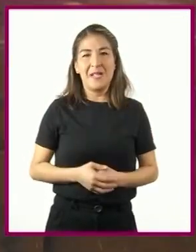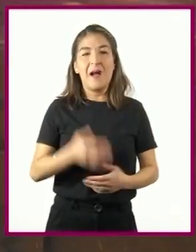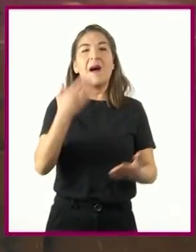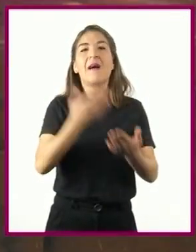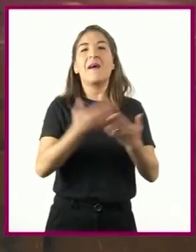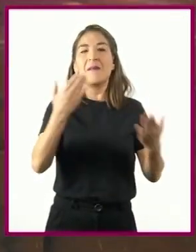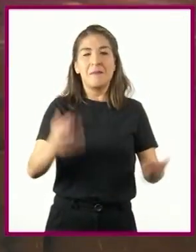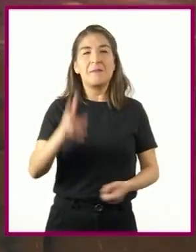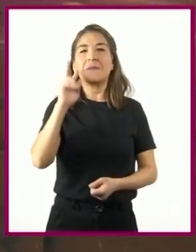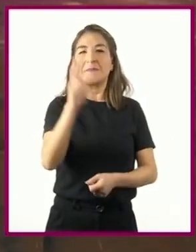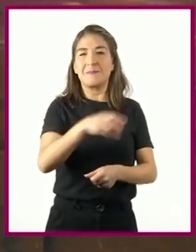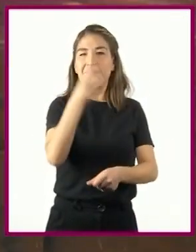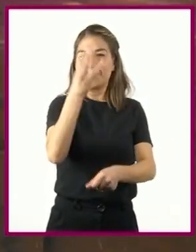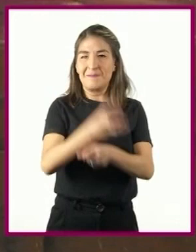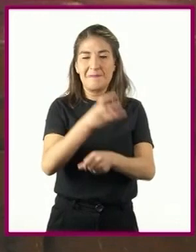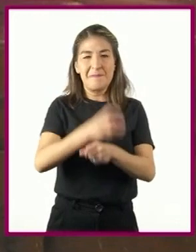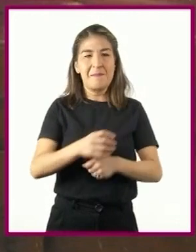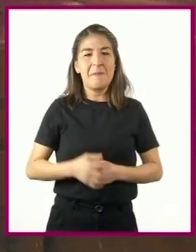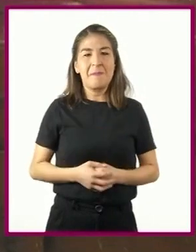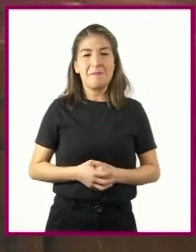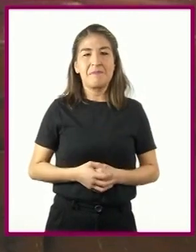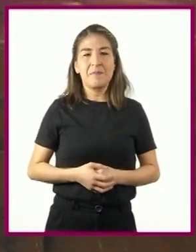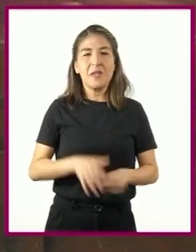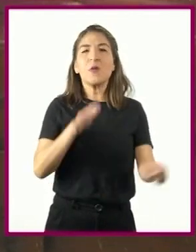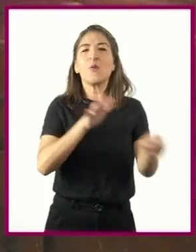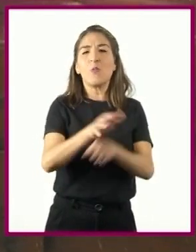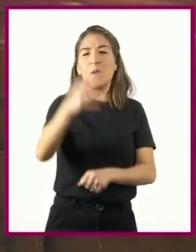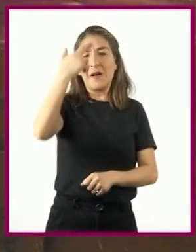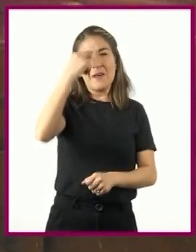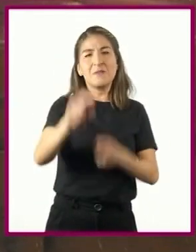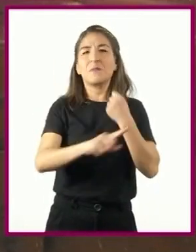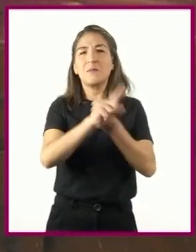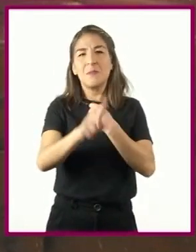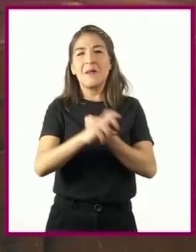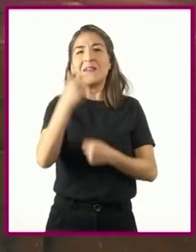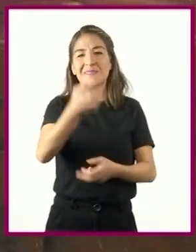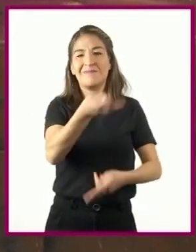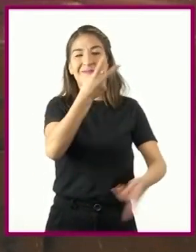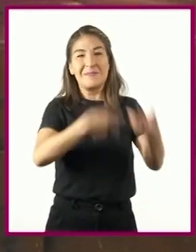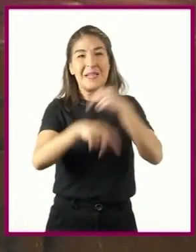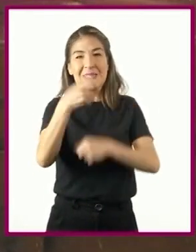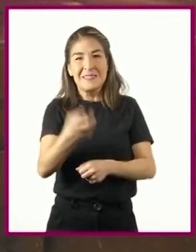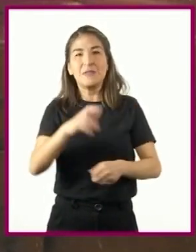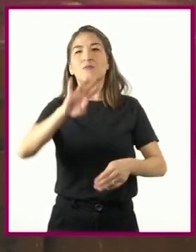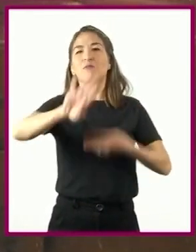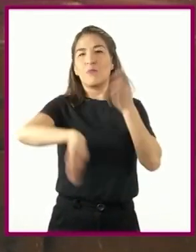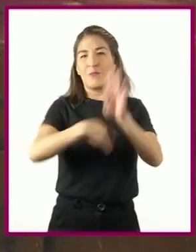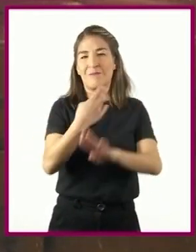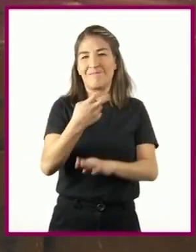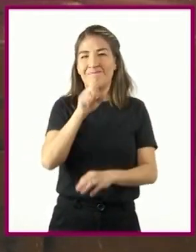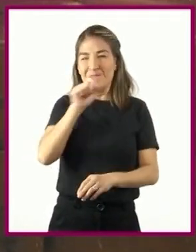Ahora veamos la tercera. ¿Qué consecuencias trajo para el mundo esta revolución?